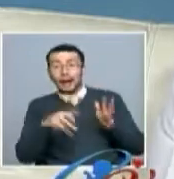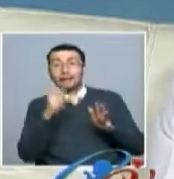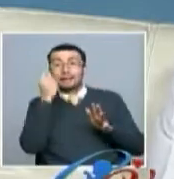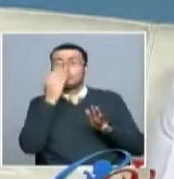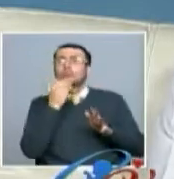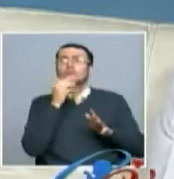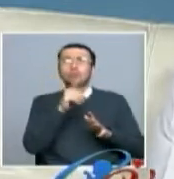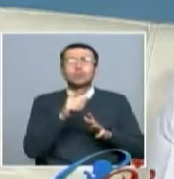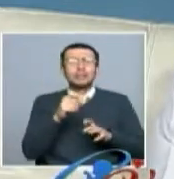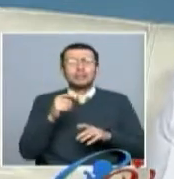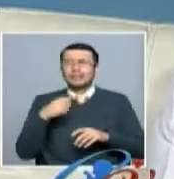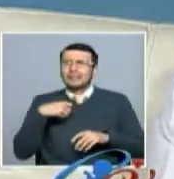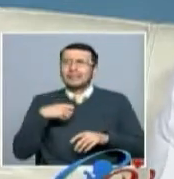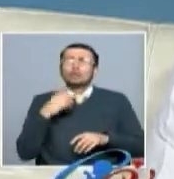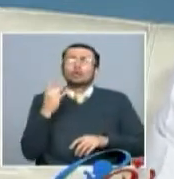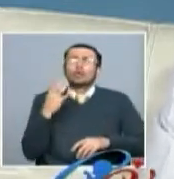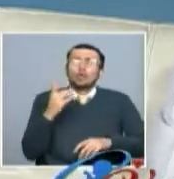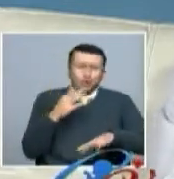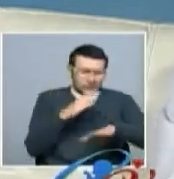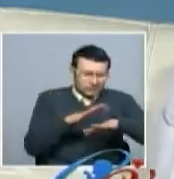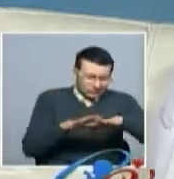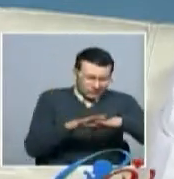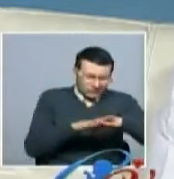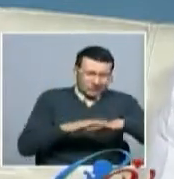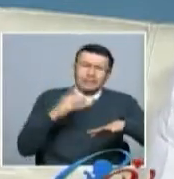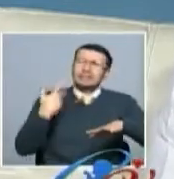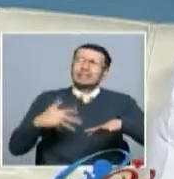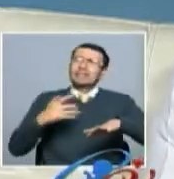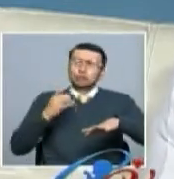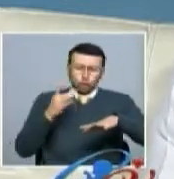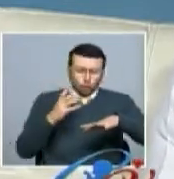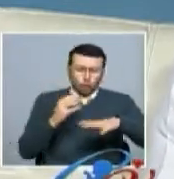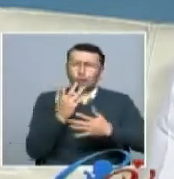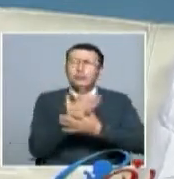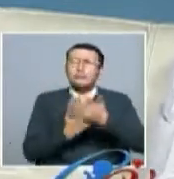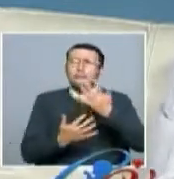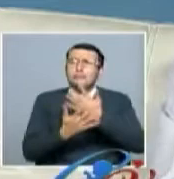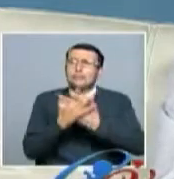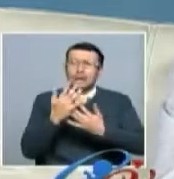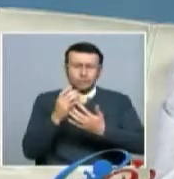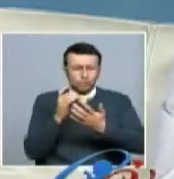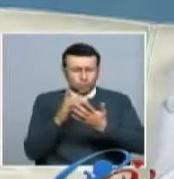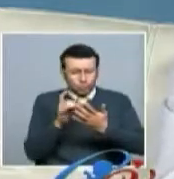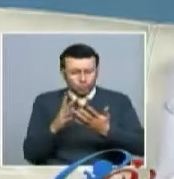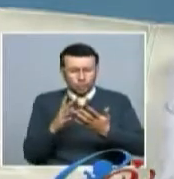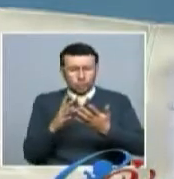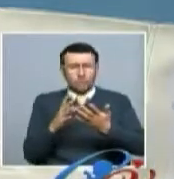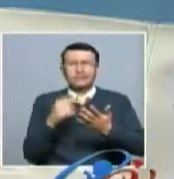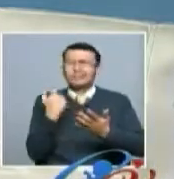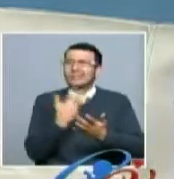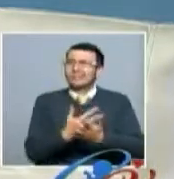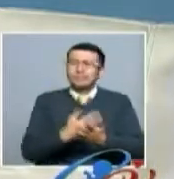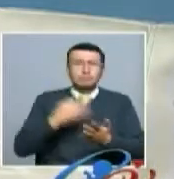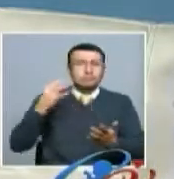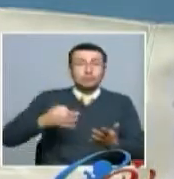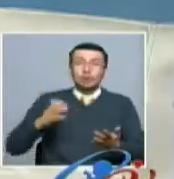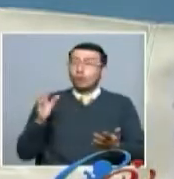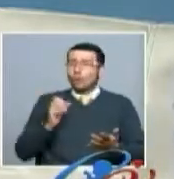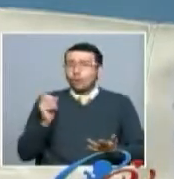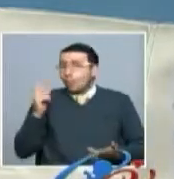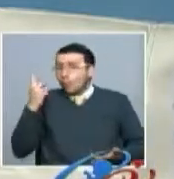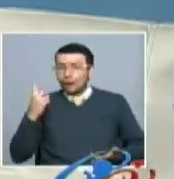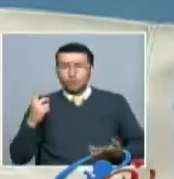dolor que tienen en un dedo, en una parte de la mano o algún otro síntoma en los